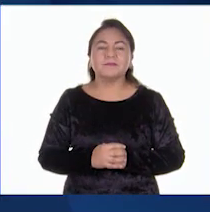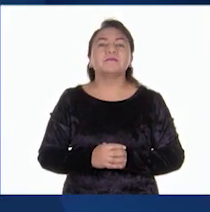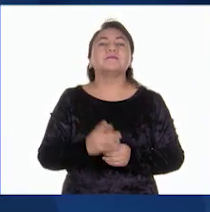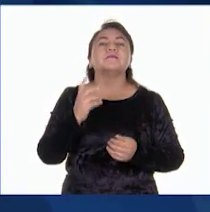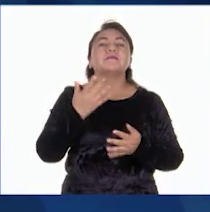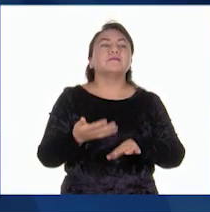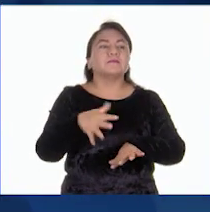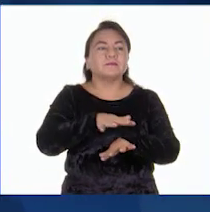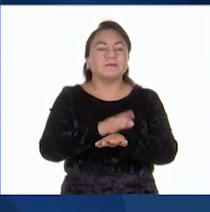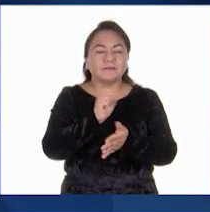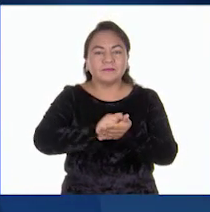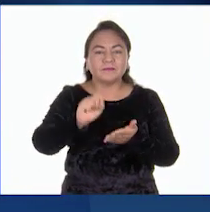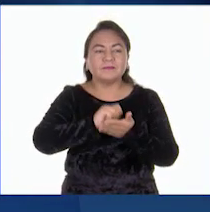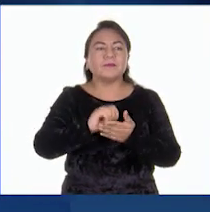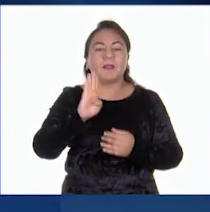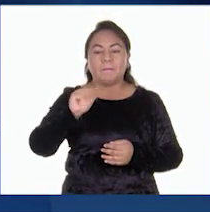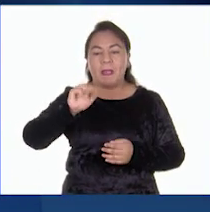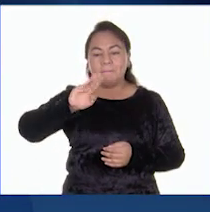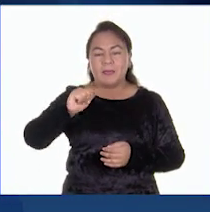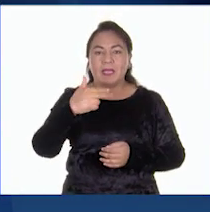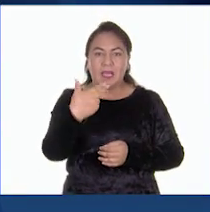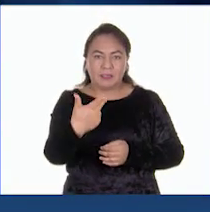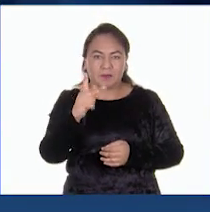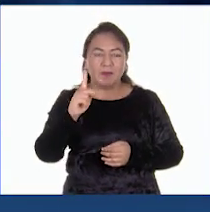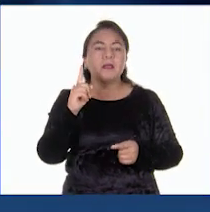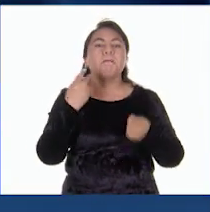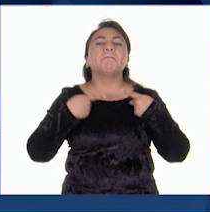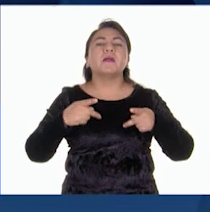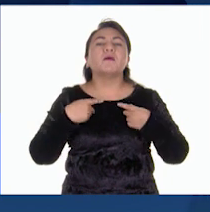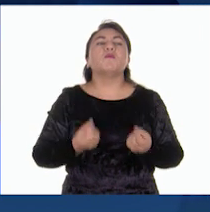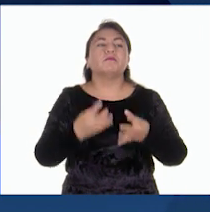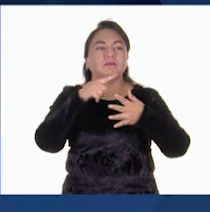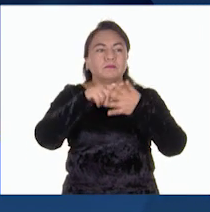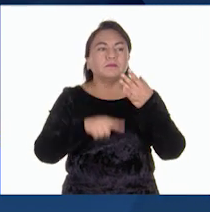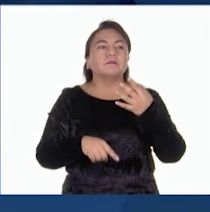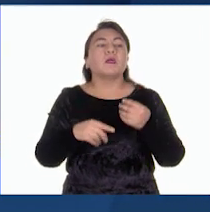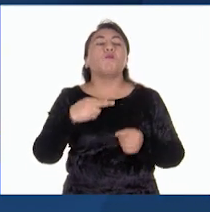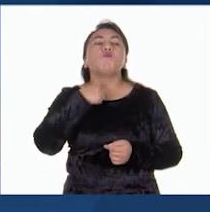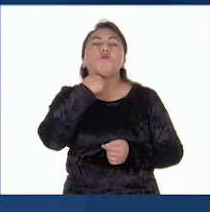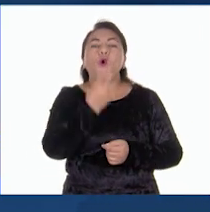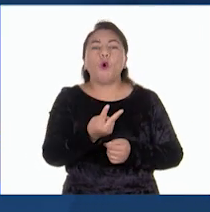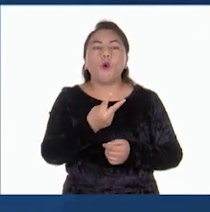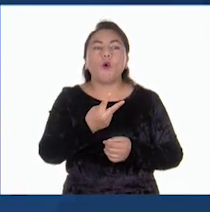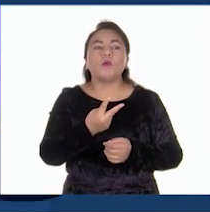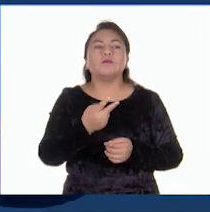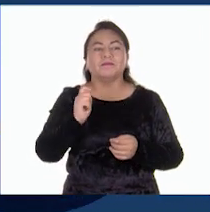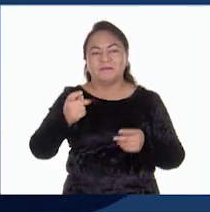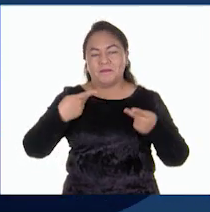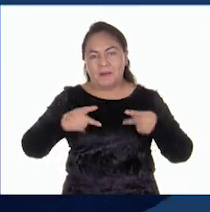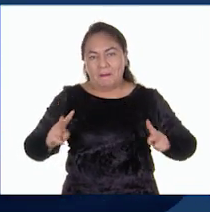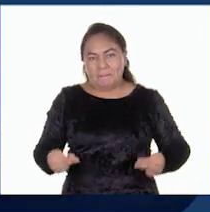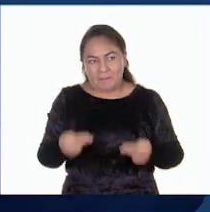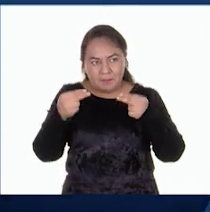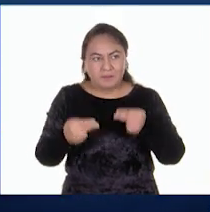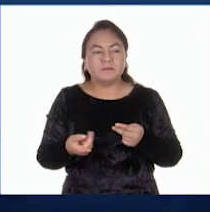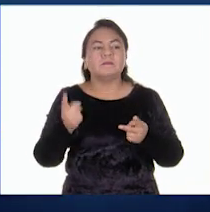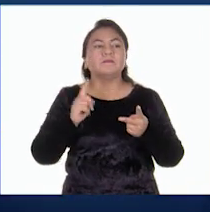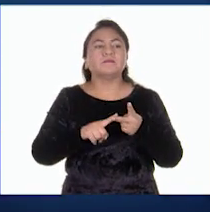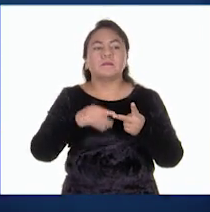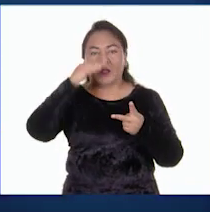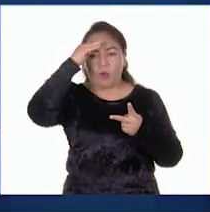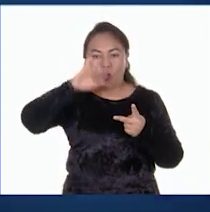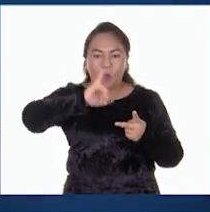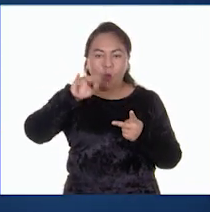Adaptación de Baby HP. Personajes. Voz del megáfono, que es el vendedor. Señor Juan